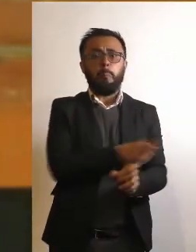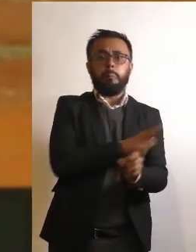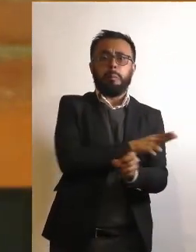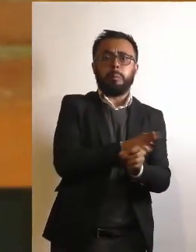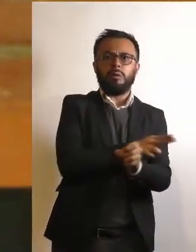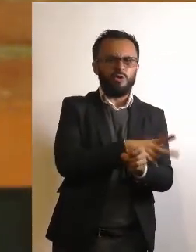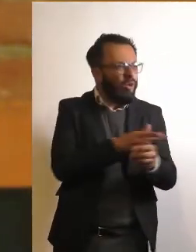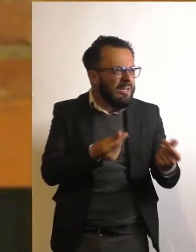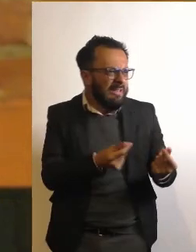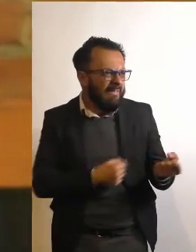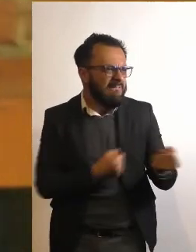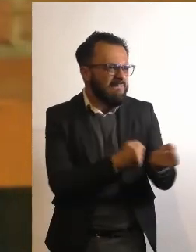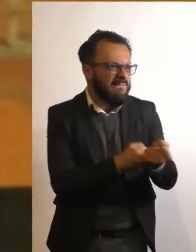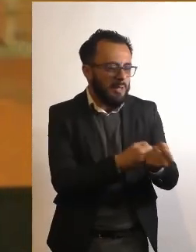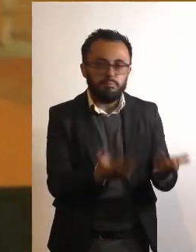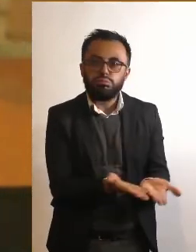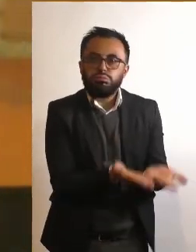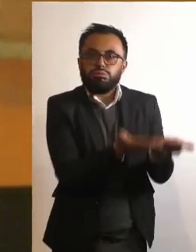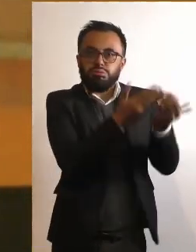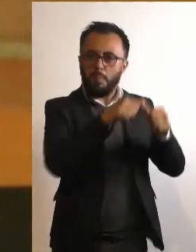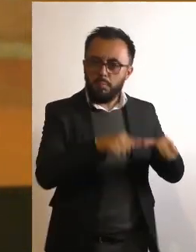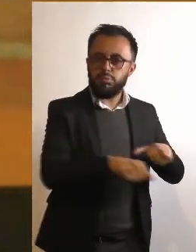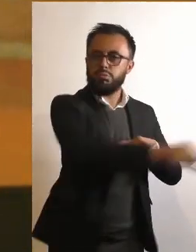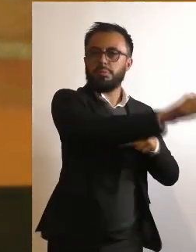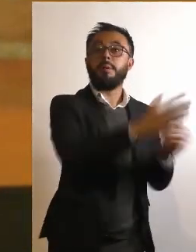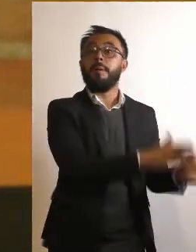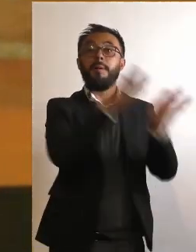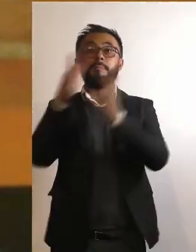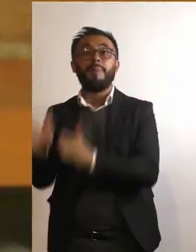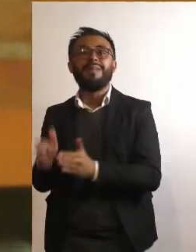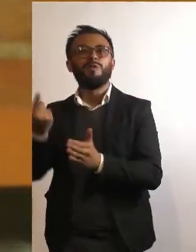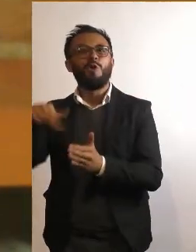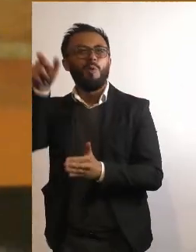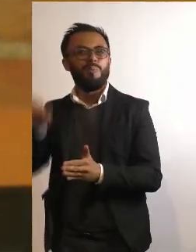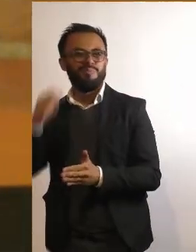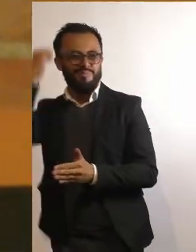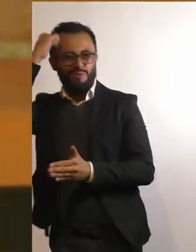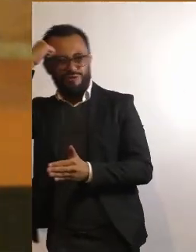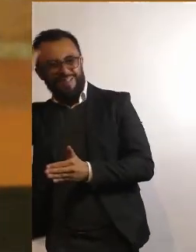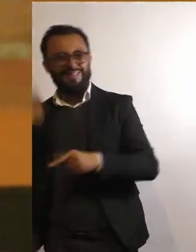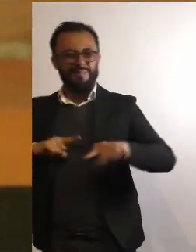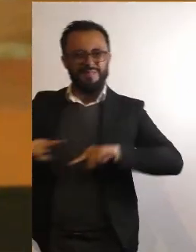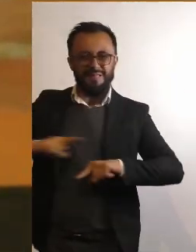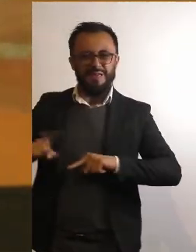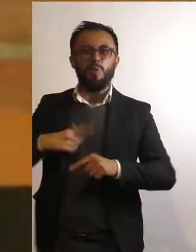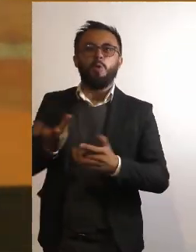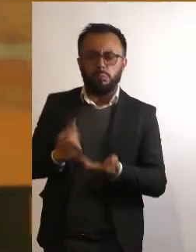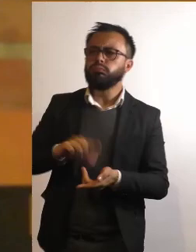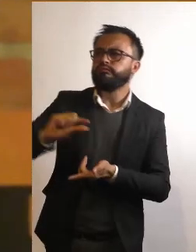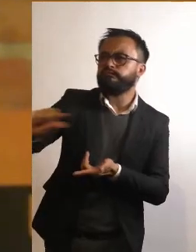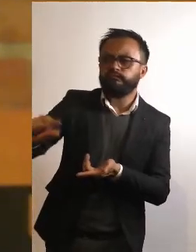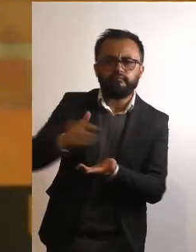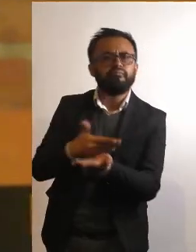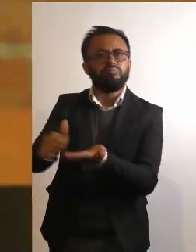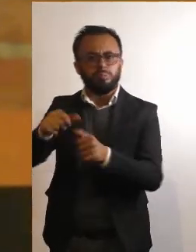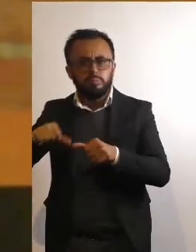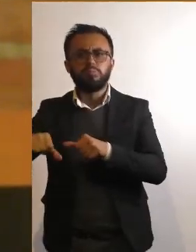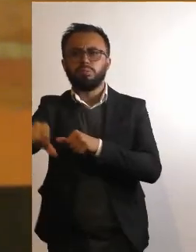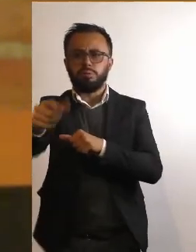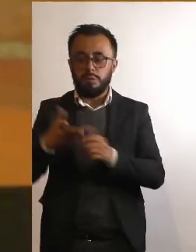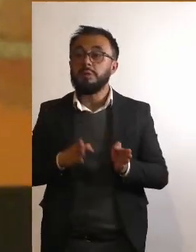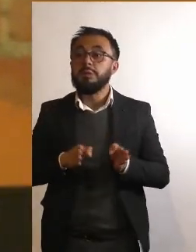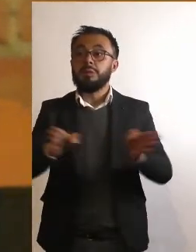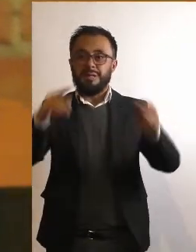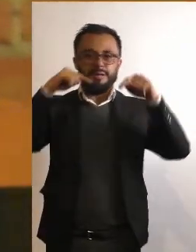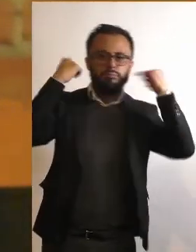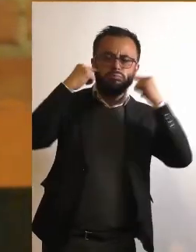metas afortunadamente se cumplieron, obviamente. Se estructuró un escenario un poco